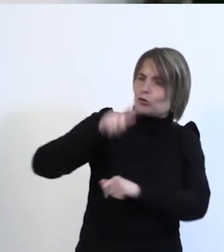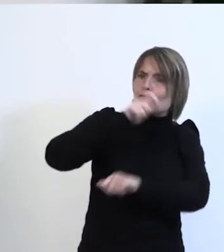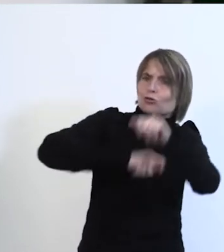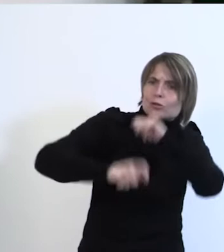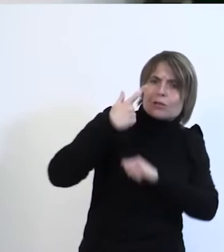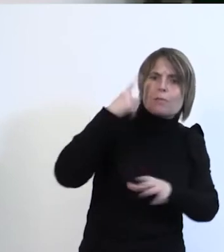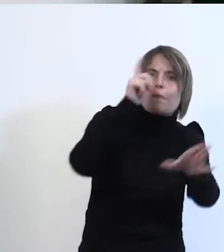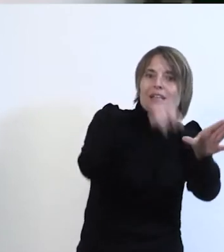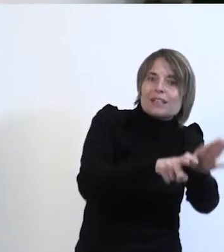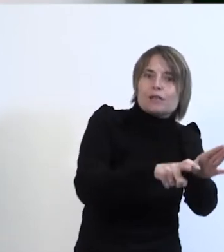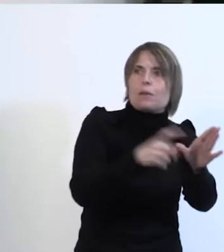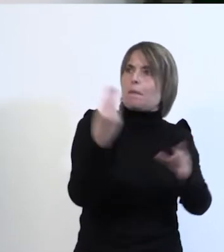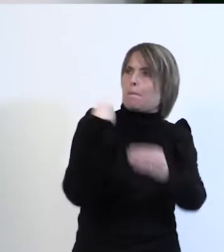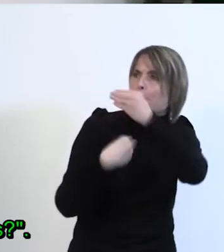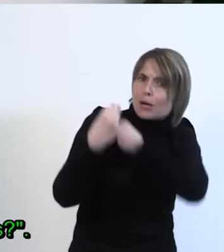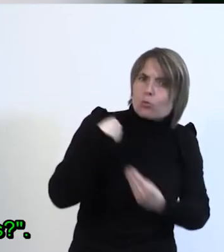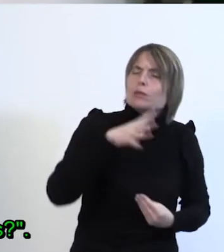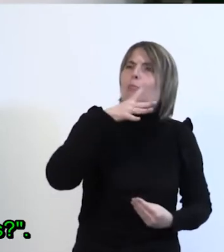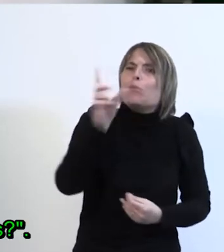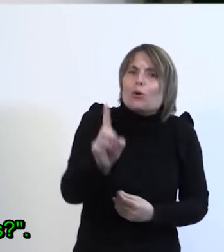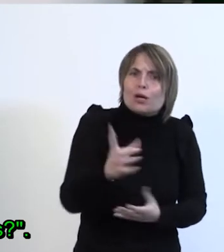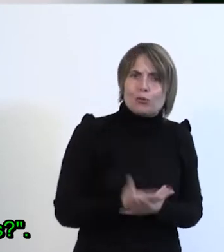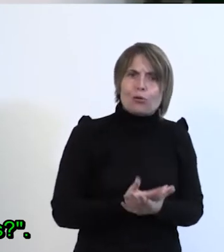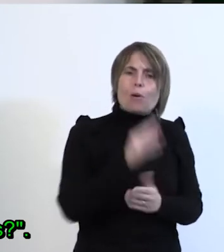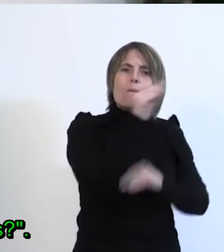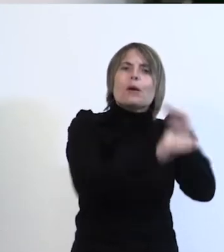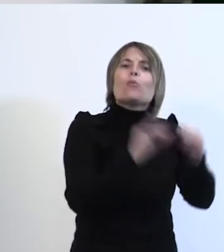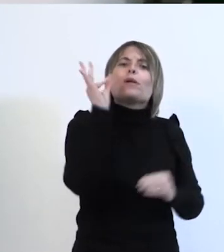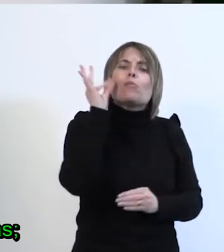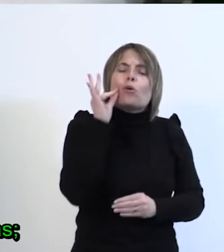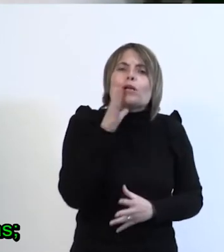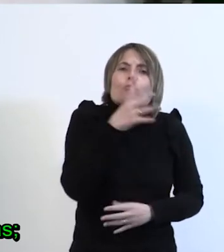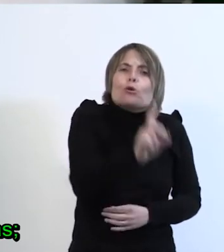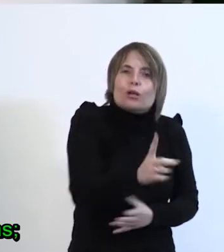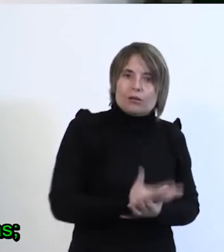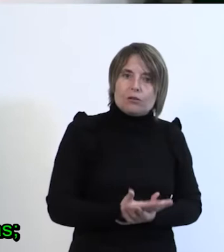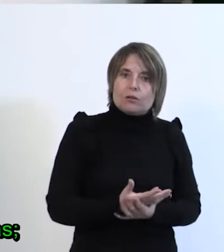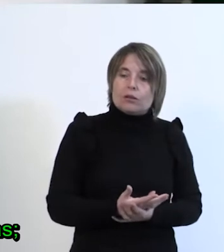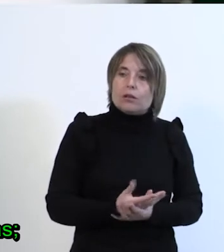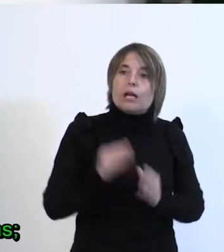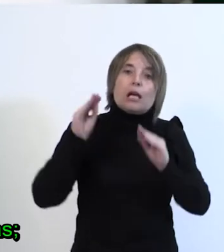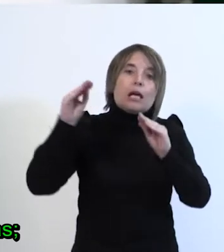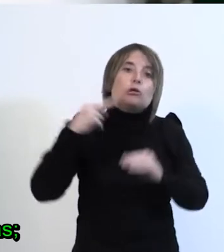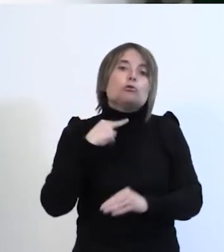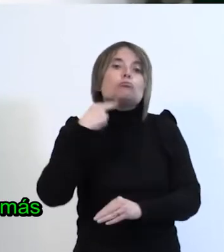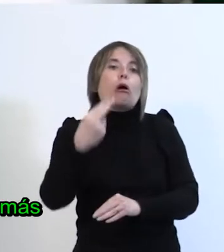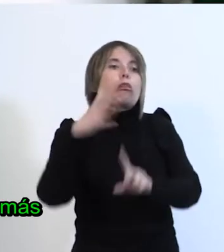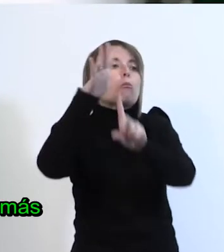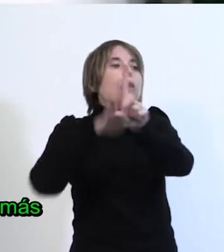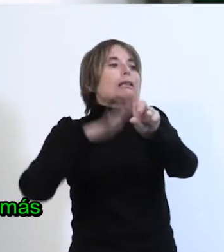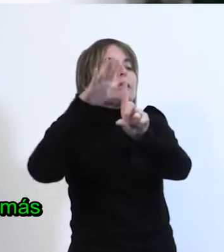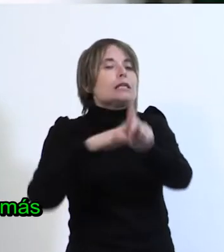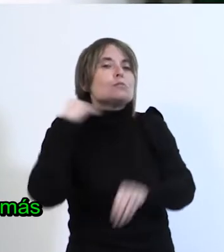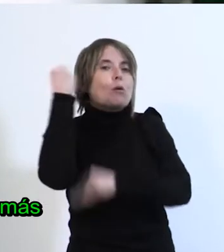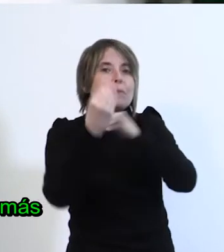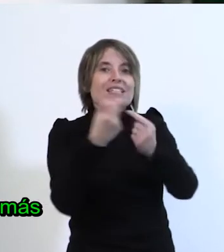las organizaciones que hemos participado? ¿Por qué no preguntan a las mujeres? Entonces, no piensan por nosotras. El paternalismo